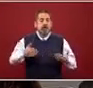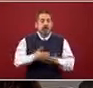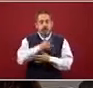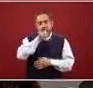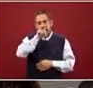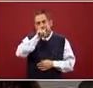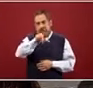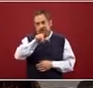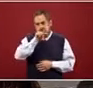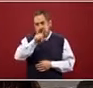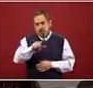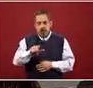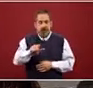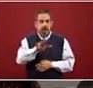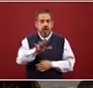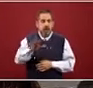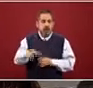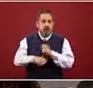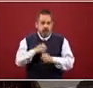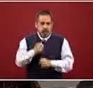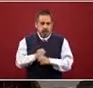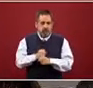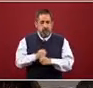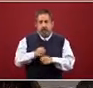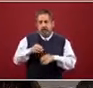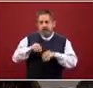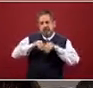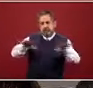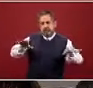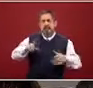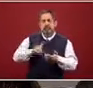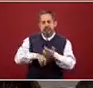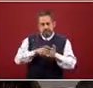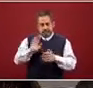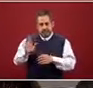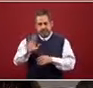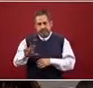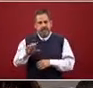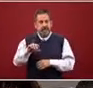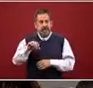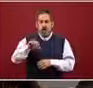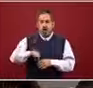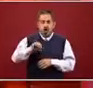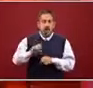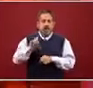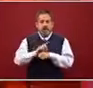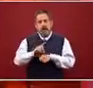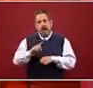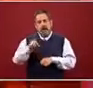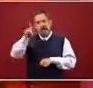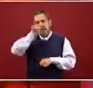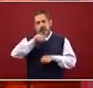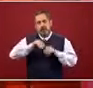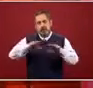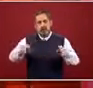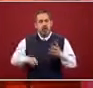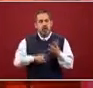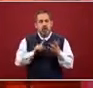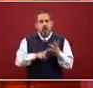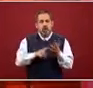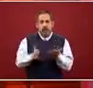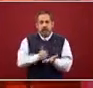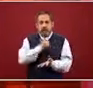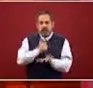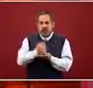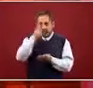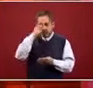Jalisco, de 55 años de edad, que fue anunciada por las autoridades estatales en horas de este día, y otra nueva en la Ciudad de